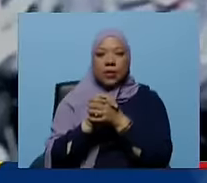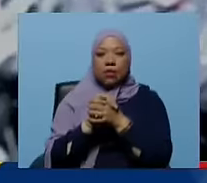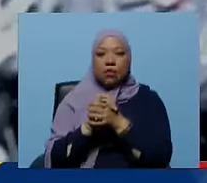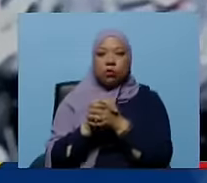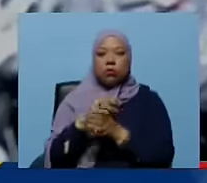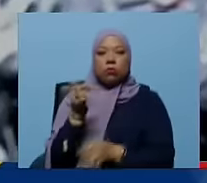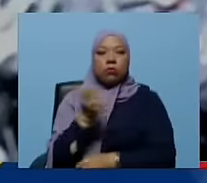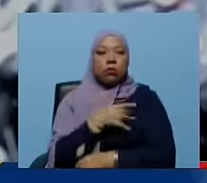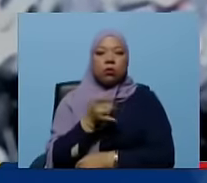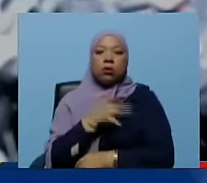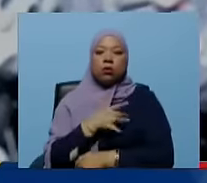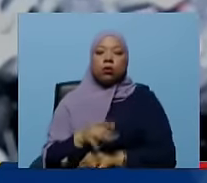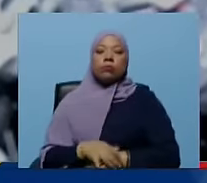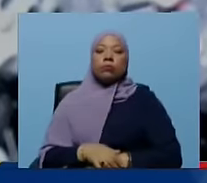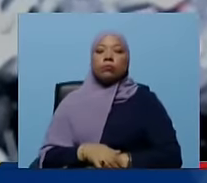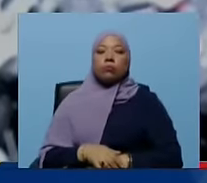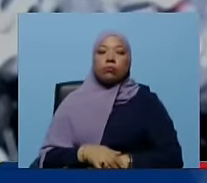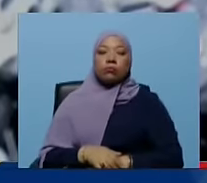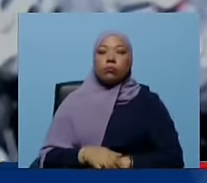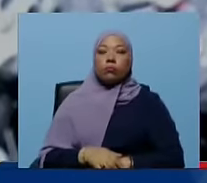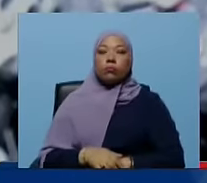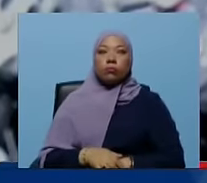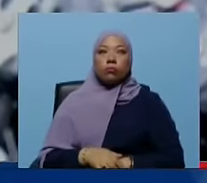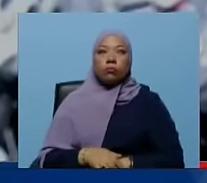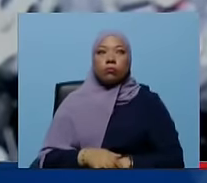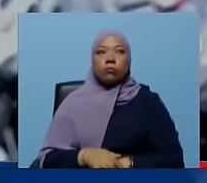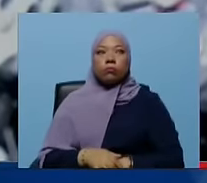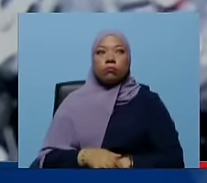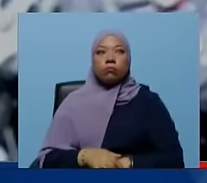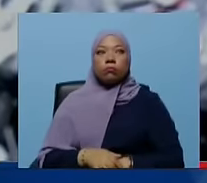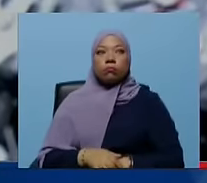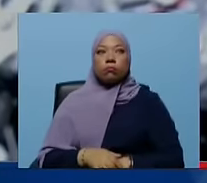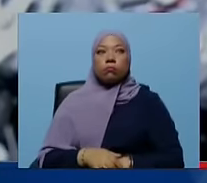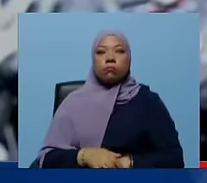Chile, que nos quieren tanto allá.